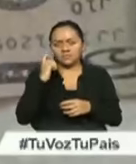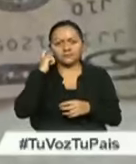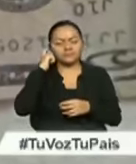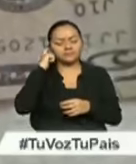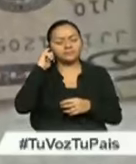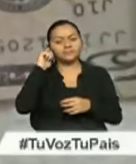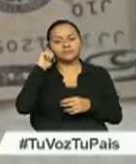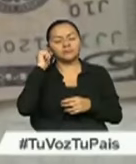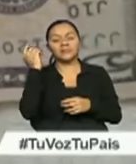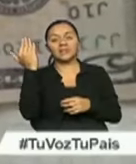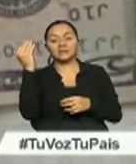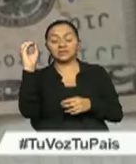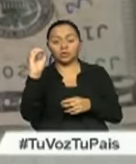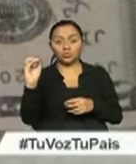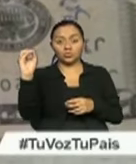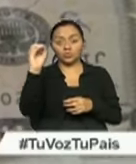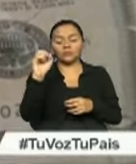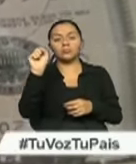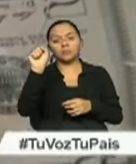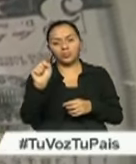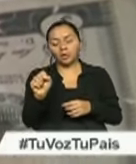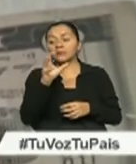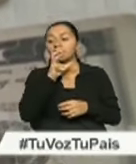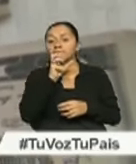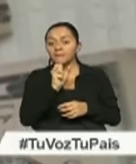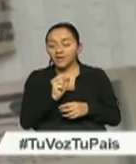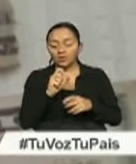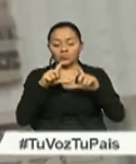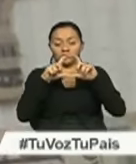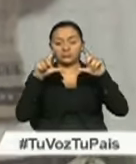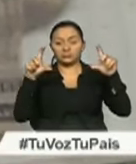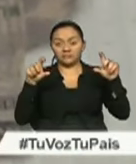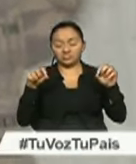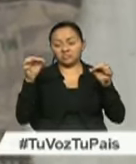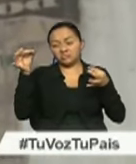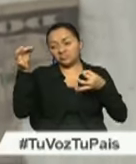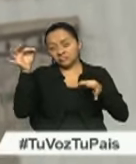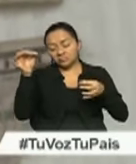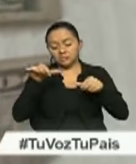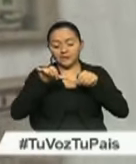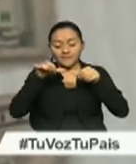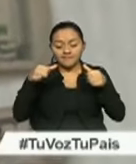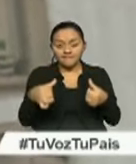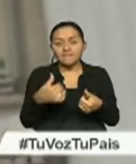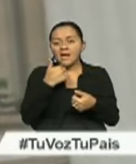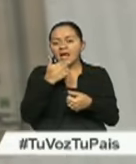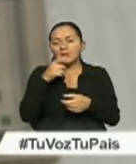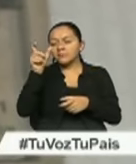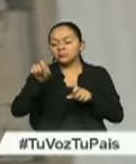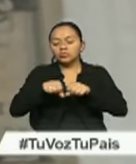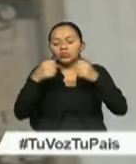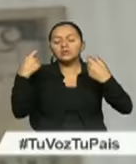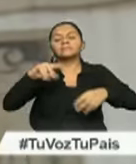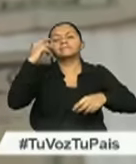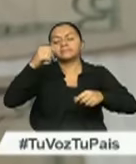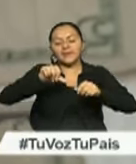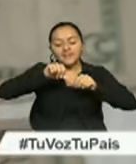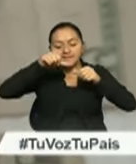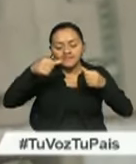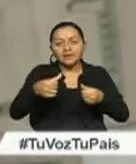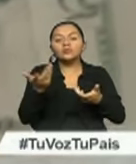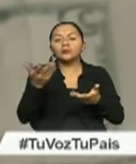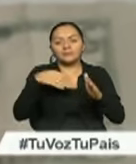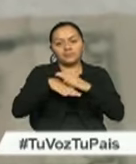los ciudadanos podrán cambiar la divisa deteriorada o laminada, es decir, que tiene cinta adhesiva por ambos lados, en los puntos del